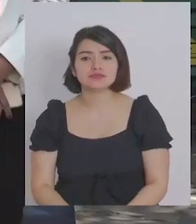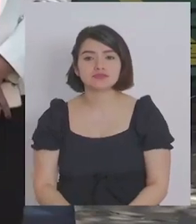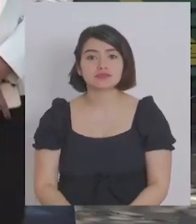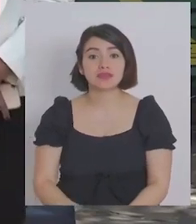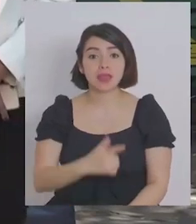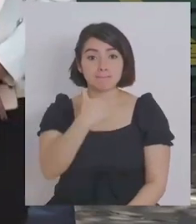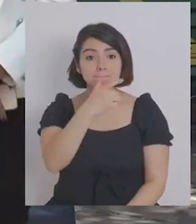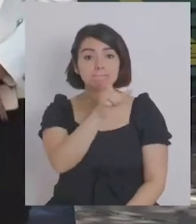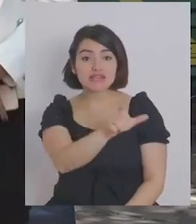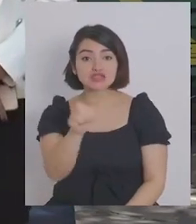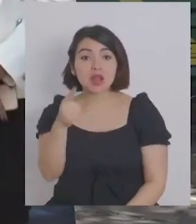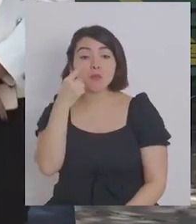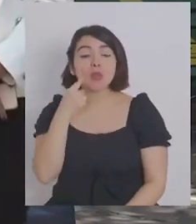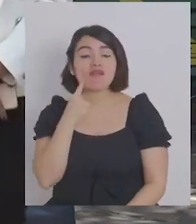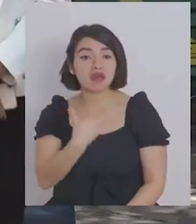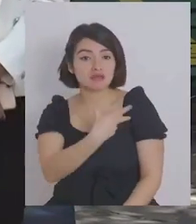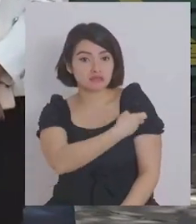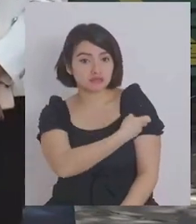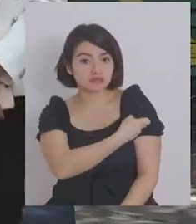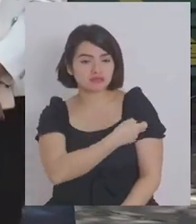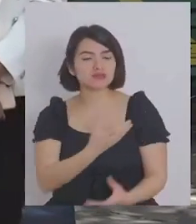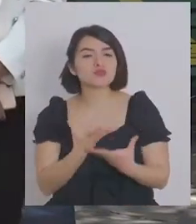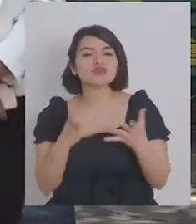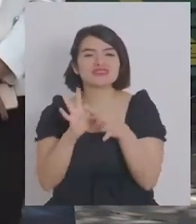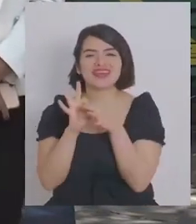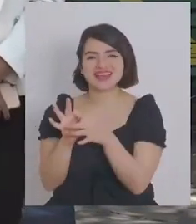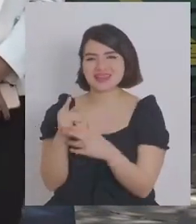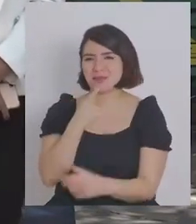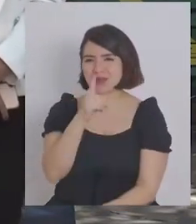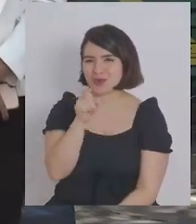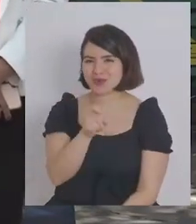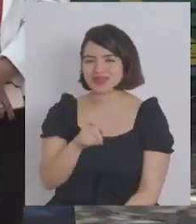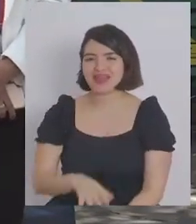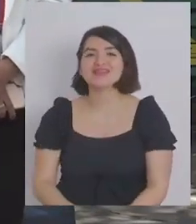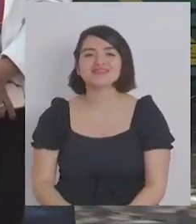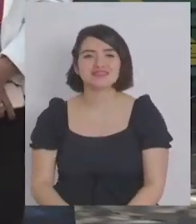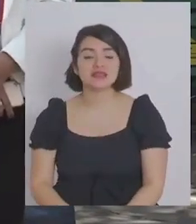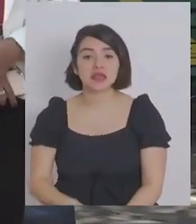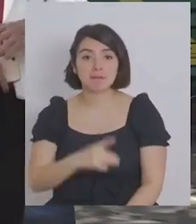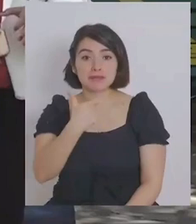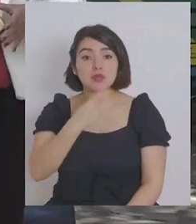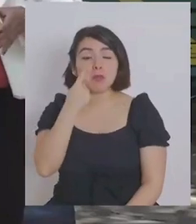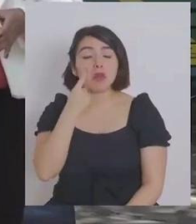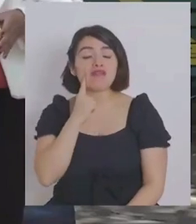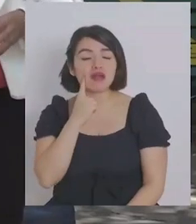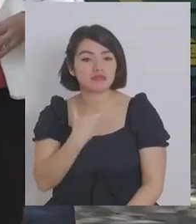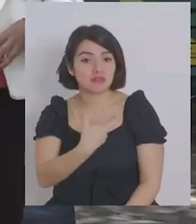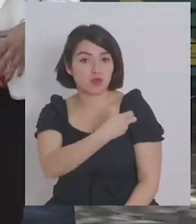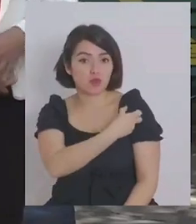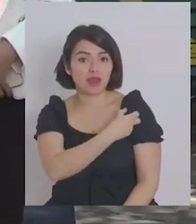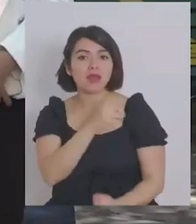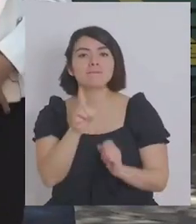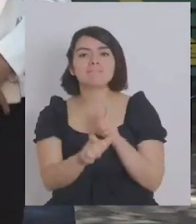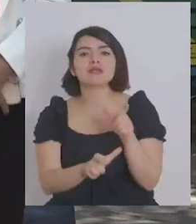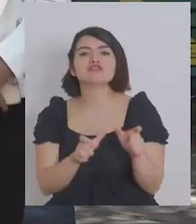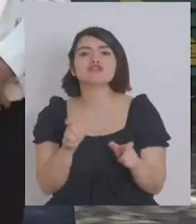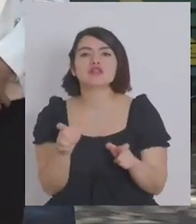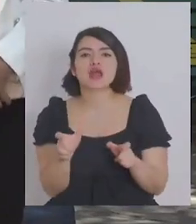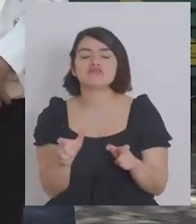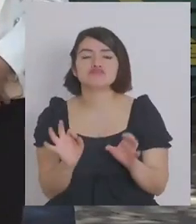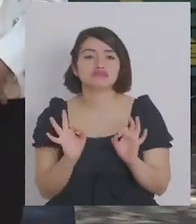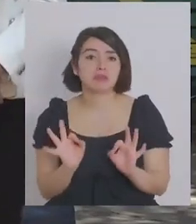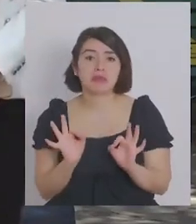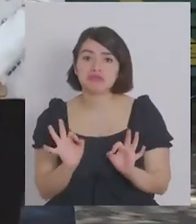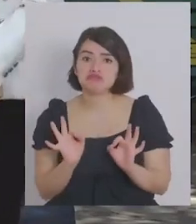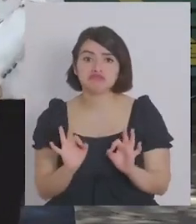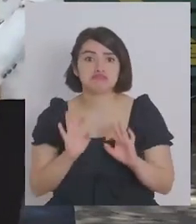pruebas son sometidos muchas gracias por la pregunta para aclarar la son sometidos en la lógica de que son personas común y silvestre